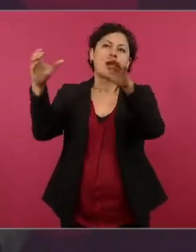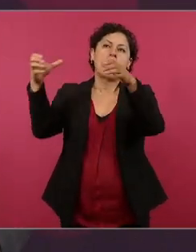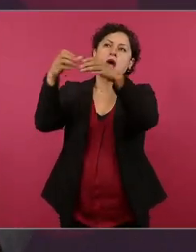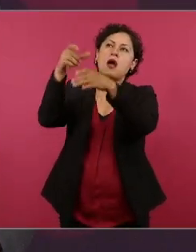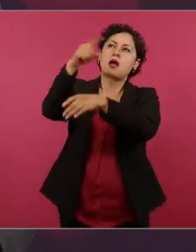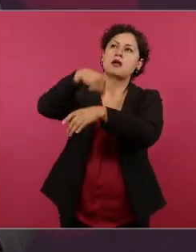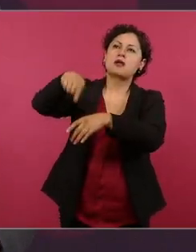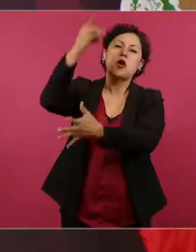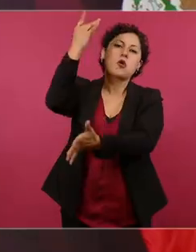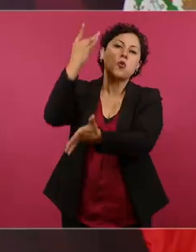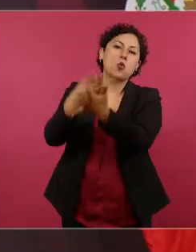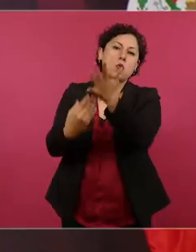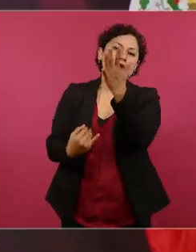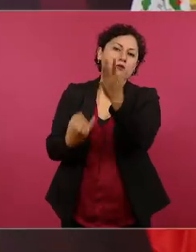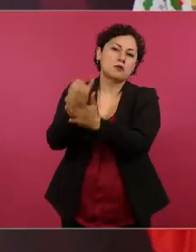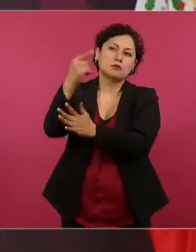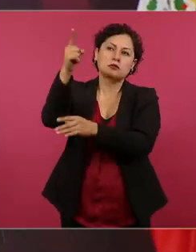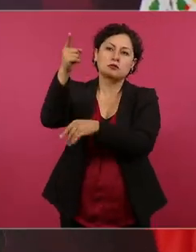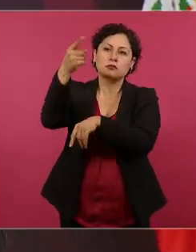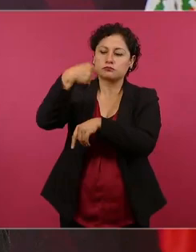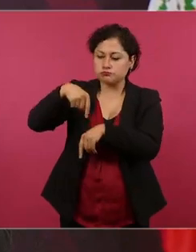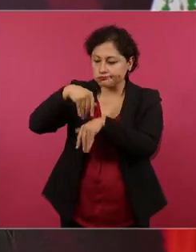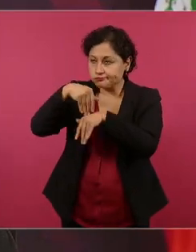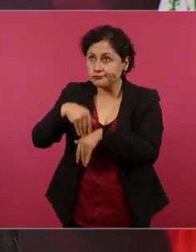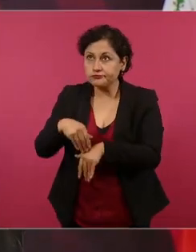arriba, en la cúpula,